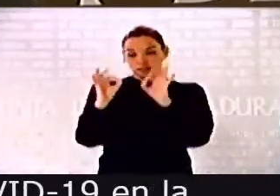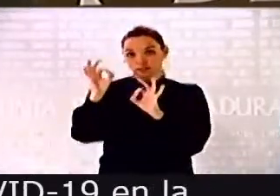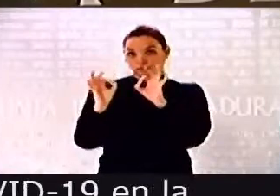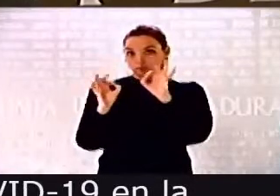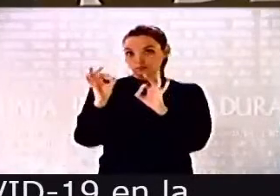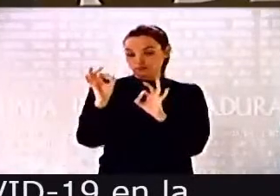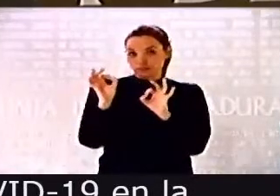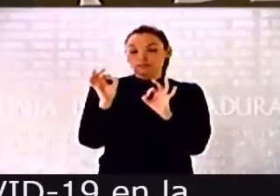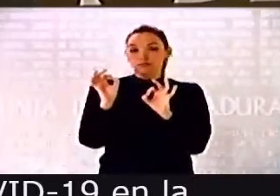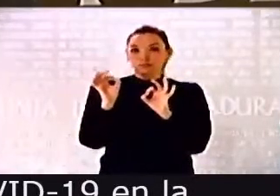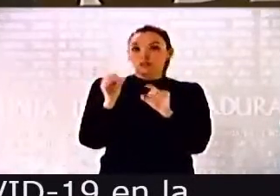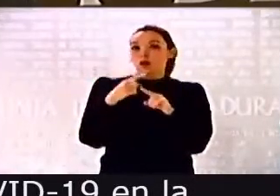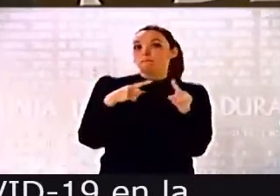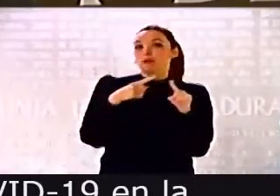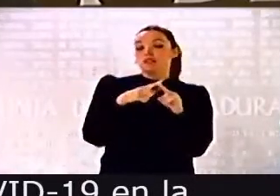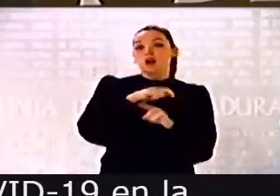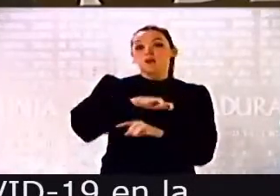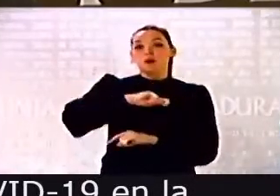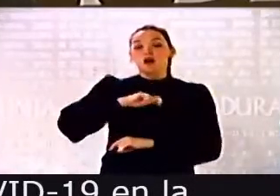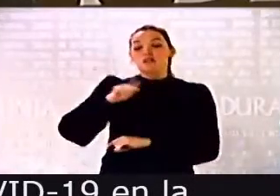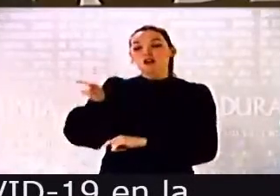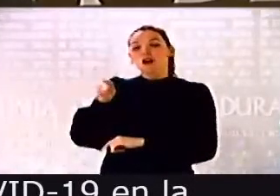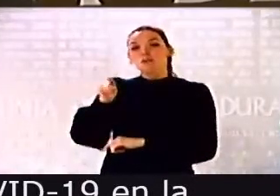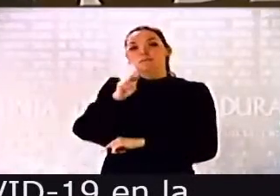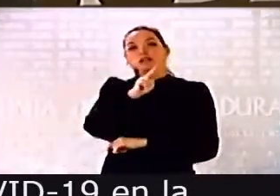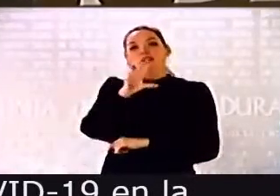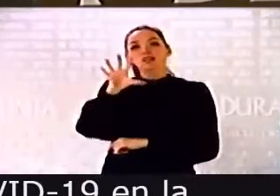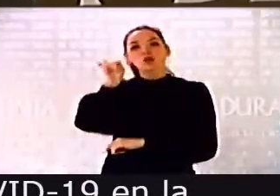siendo en la media del país del